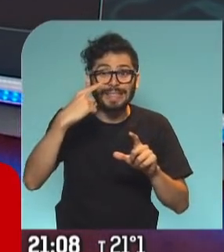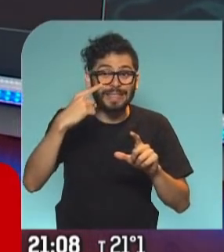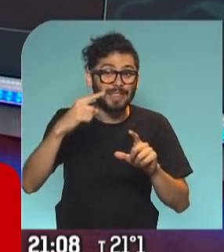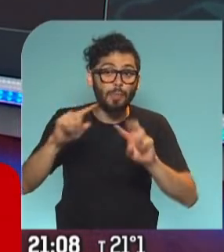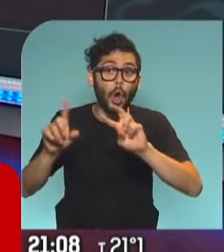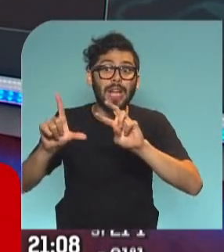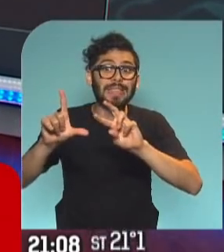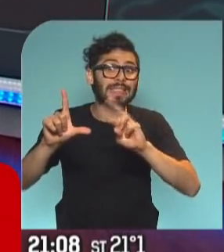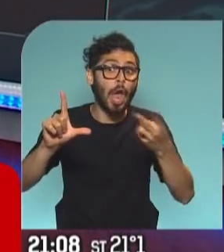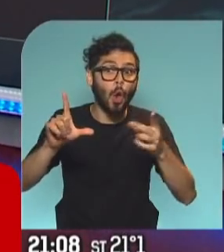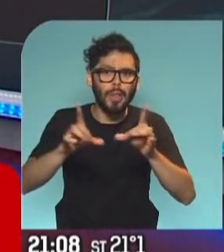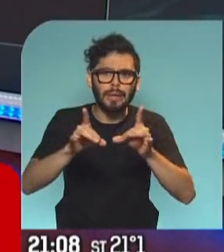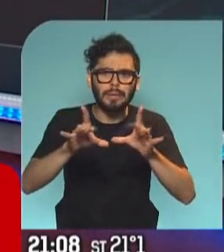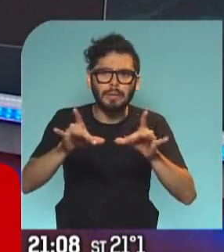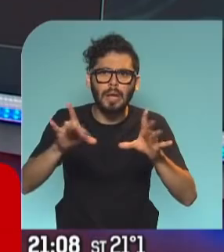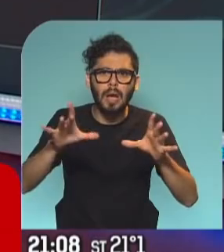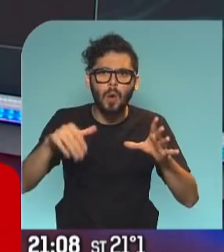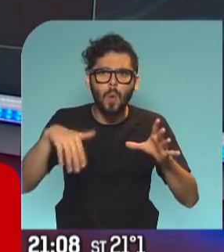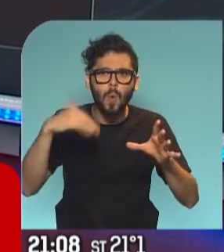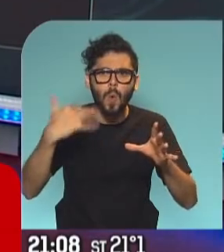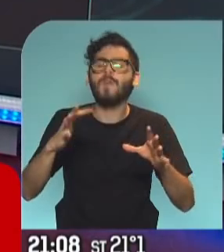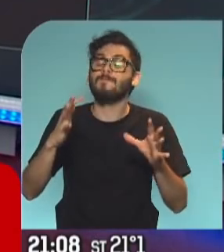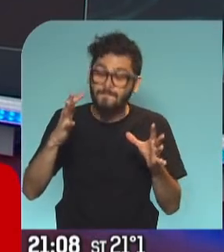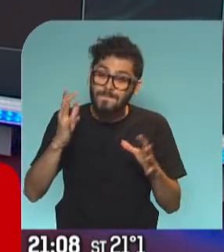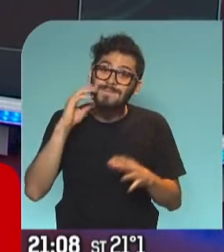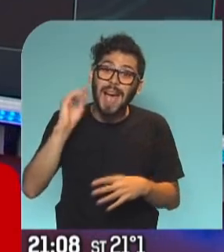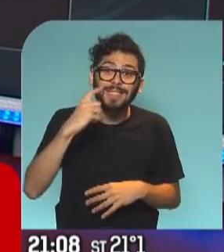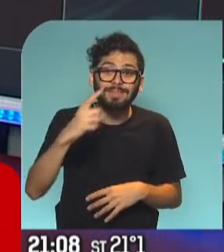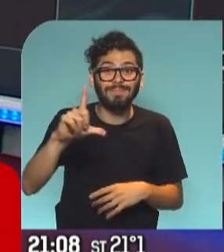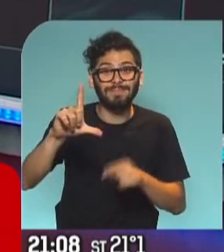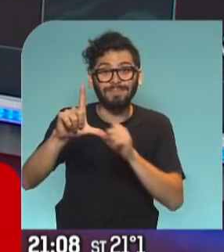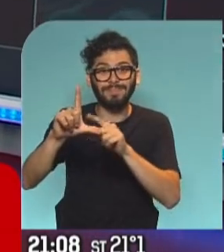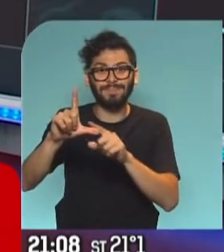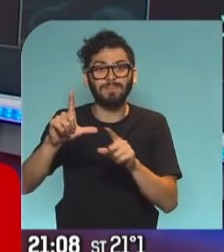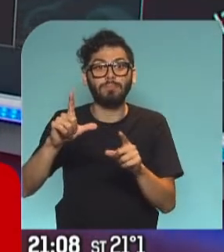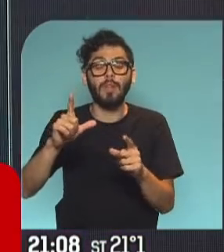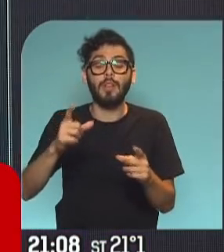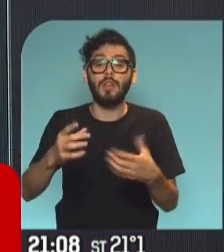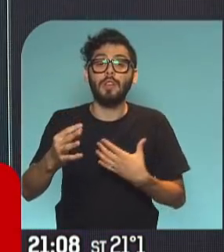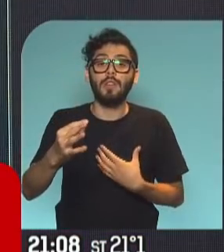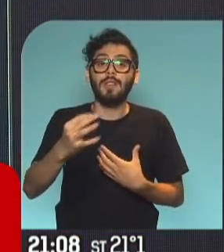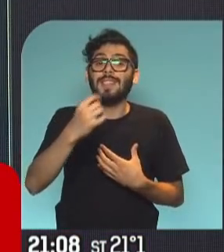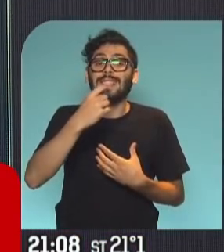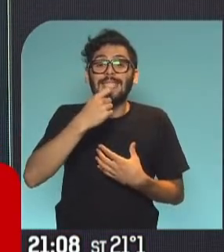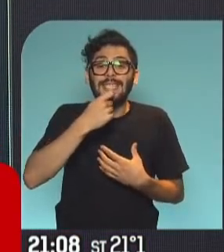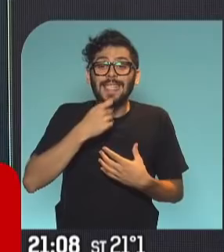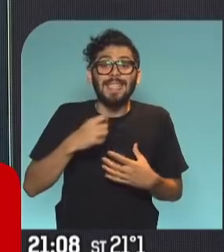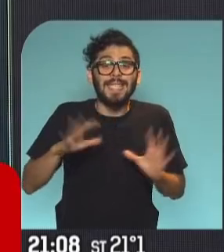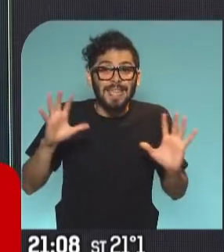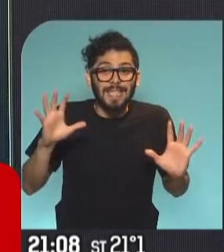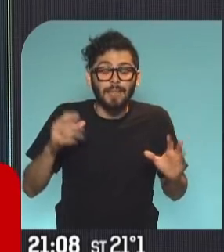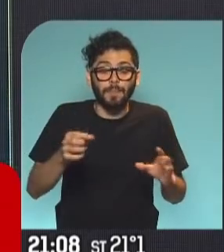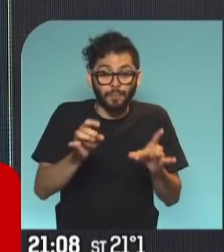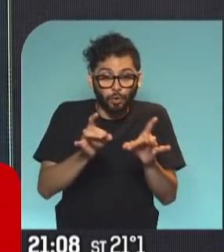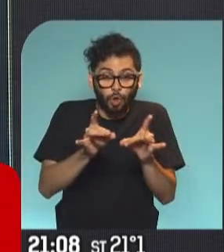etapa. Y ahí hay que mirar una cosa, que es lo que mostramos hace un ratito. El daño colateral que pueden llegar a provocar ese